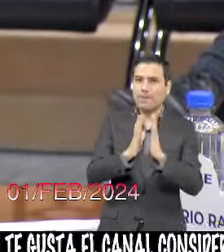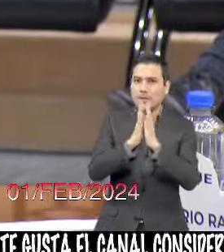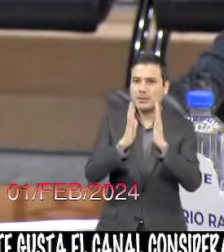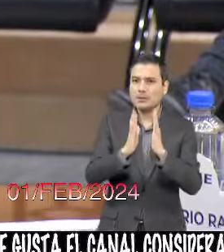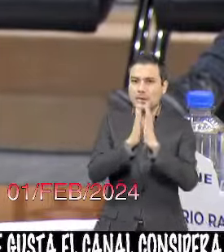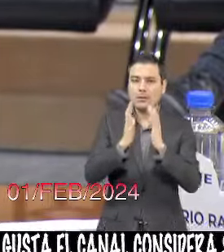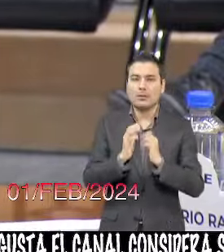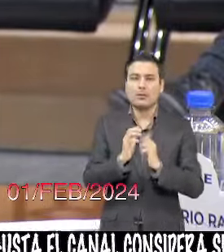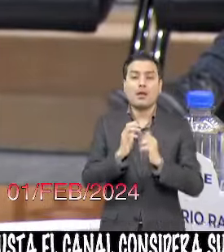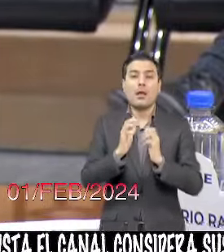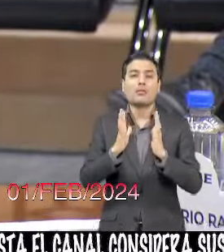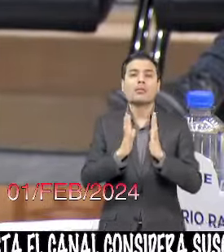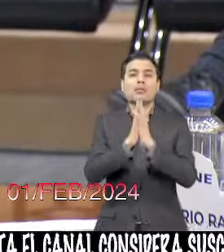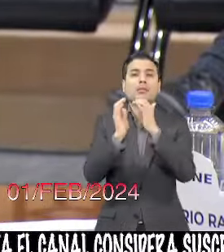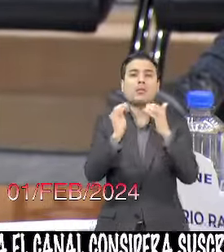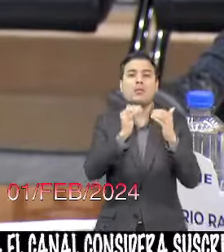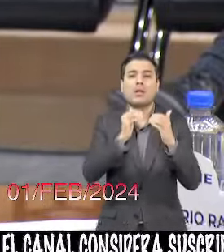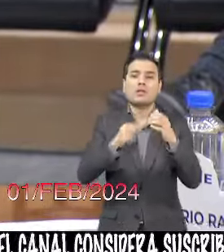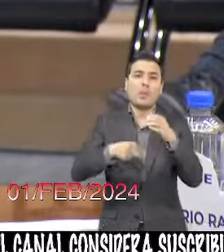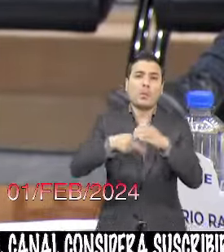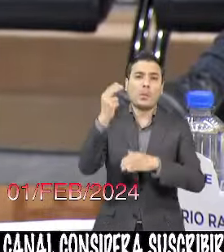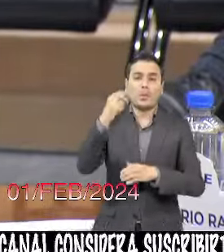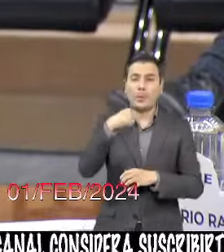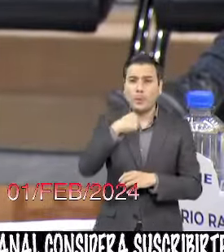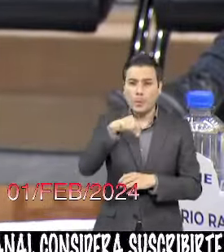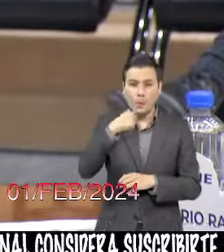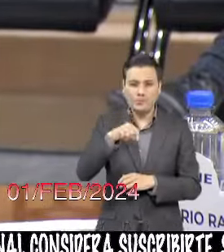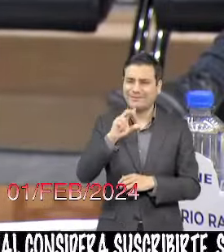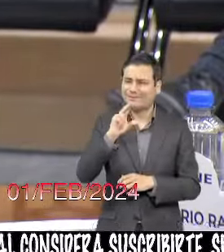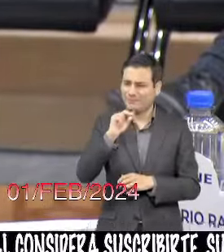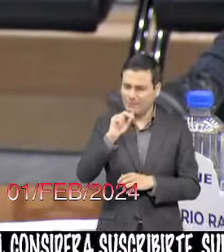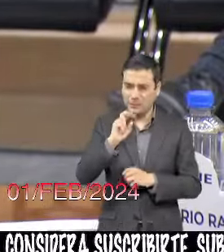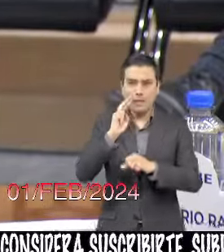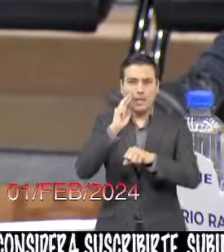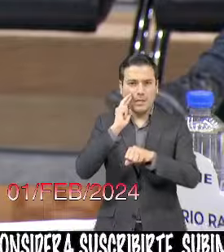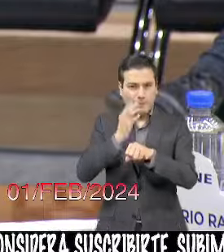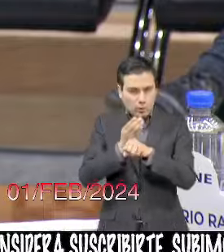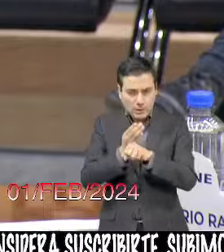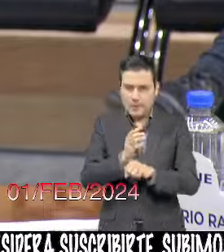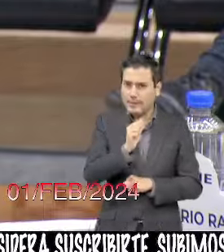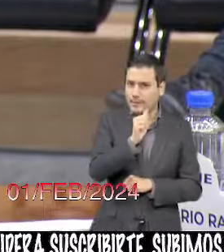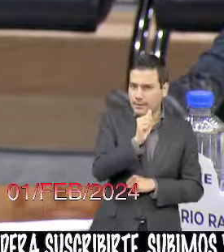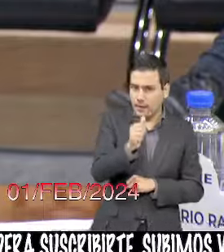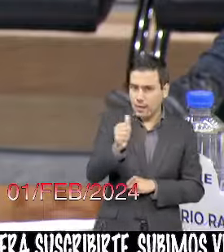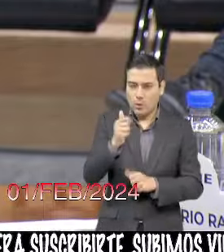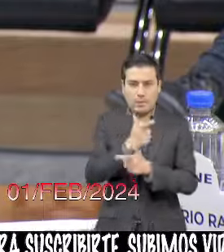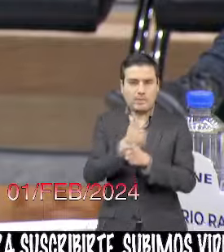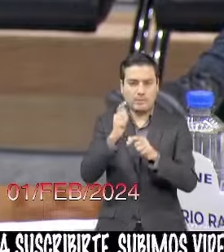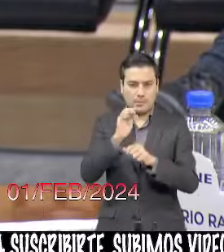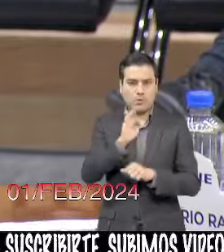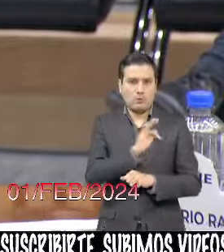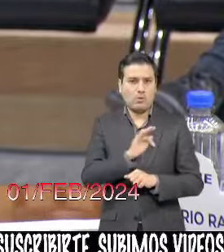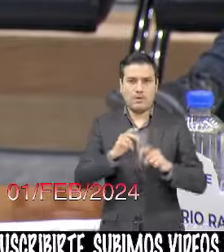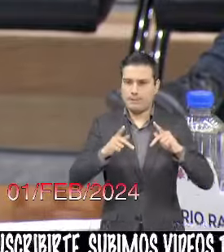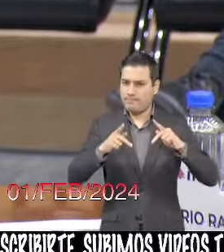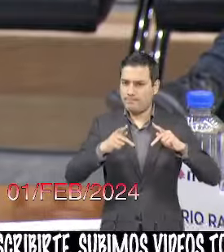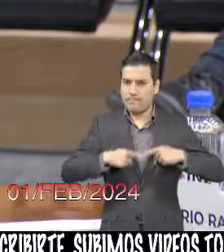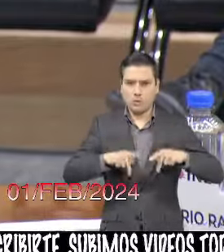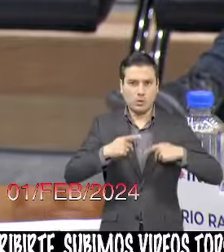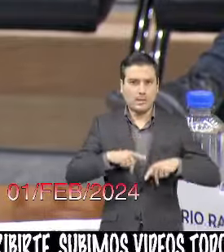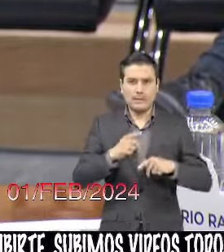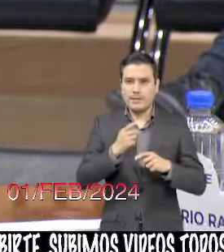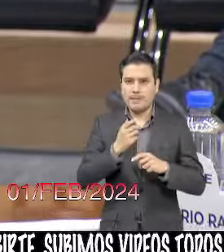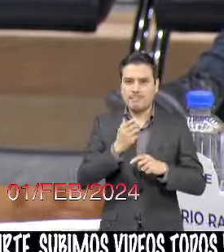democracia hueca, sino la democracia como ejercicio responsable de la libertad para defender el bien de la persona, de